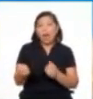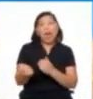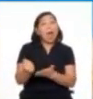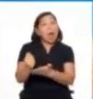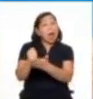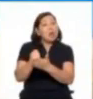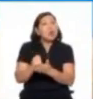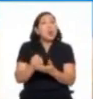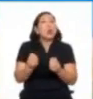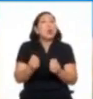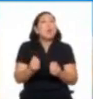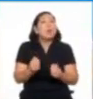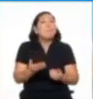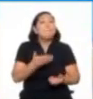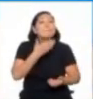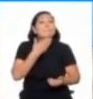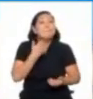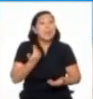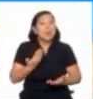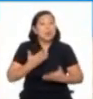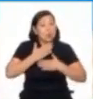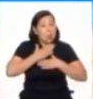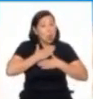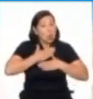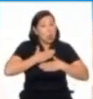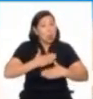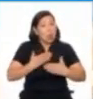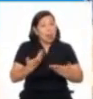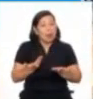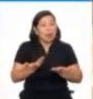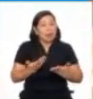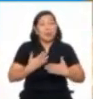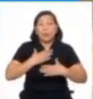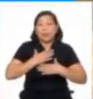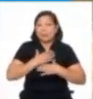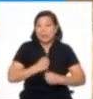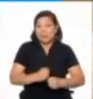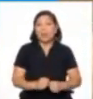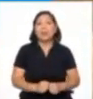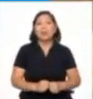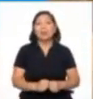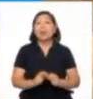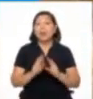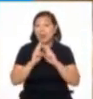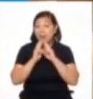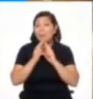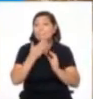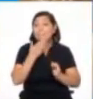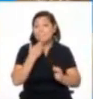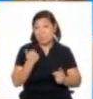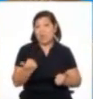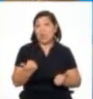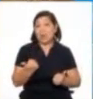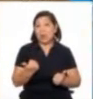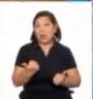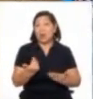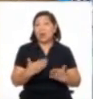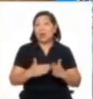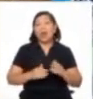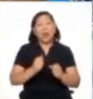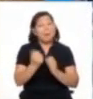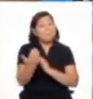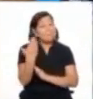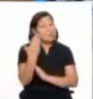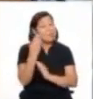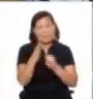ayudar bastante a poder mejorar nuestro sistema inmunológico, incluso nuestra salud. Entonces, por eso se recomienda este tipo de bebida, sobre todo en las mañanas,